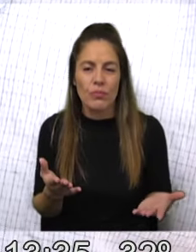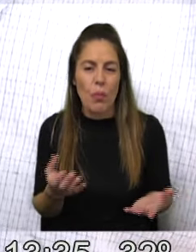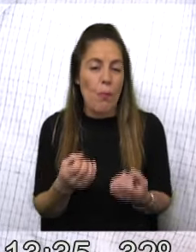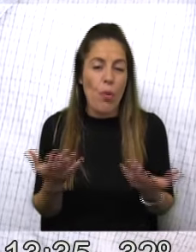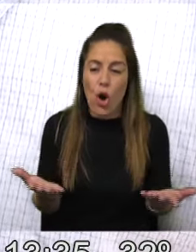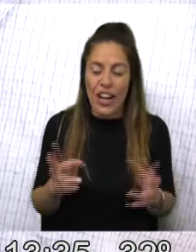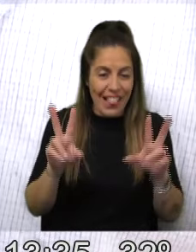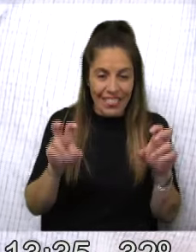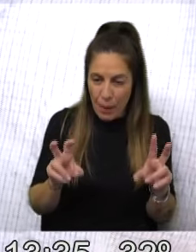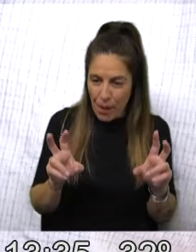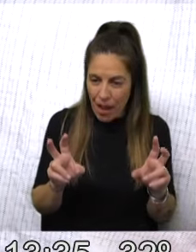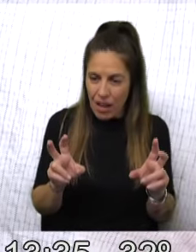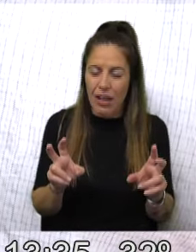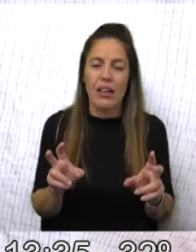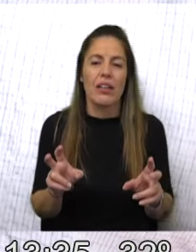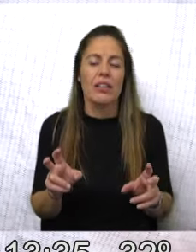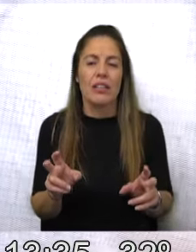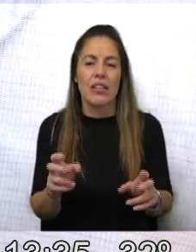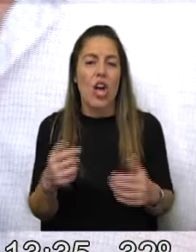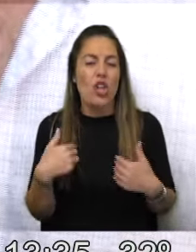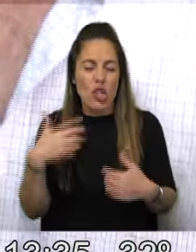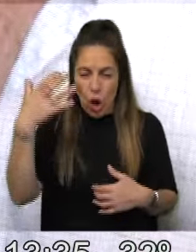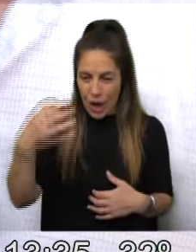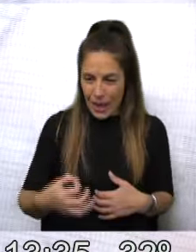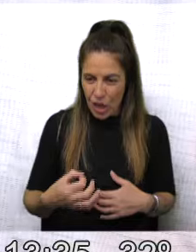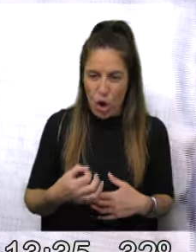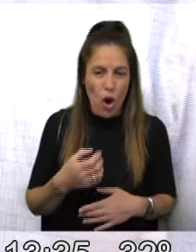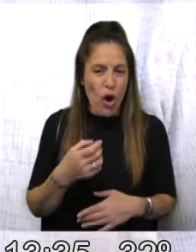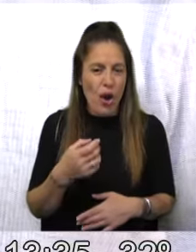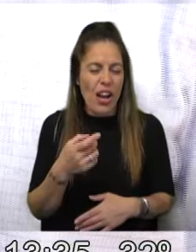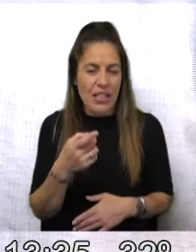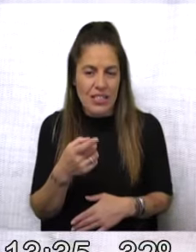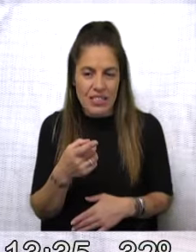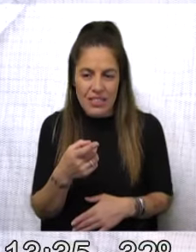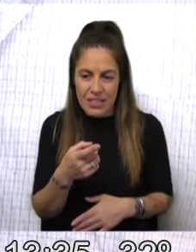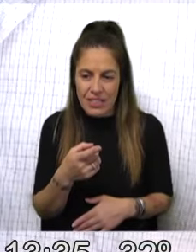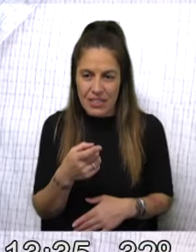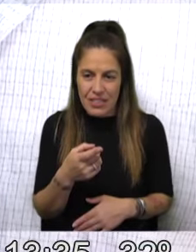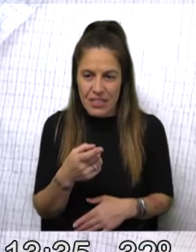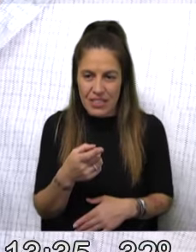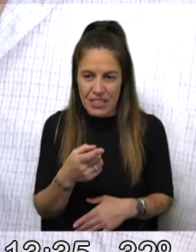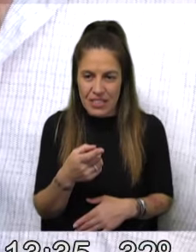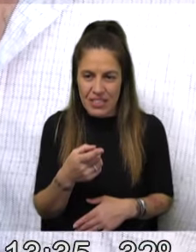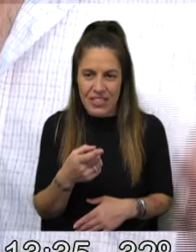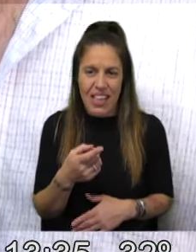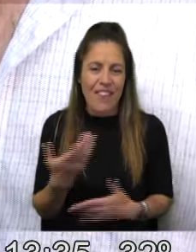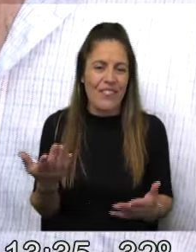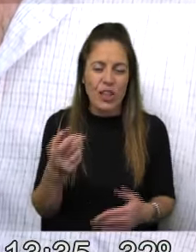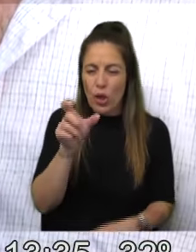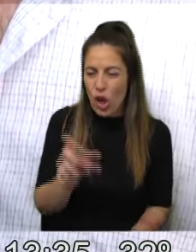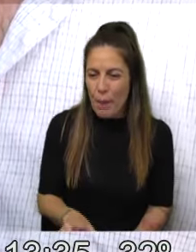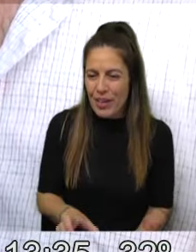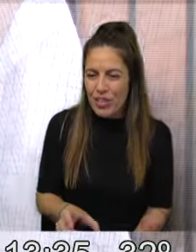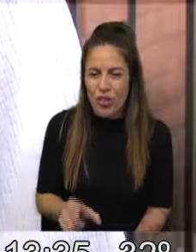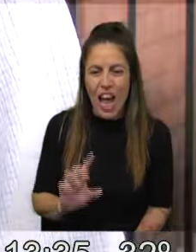por el tema. Yo creo que se debe en definitiva, viste que cuando la gente